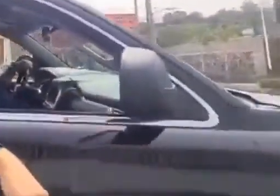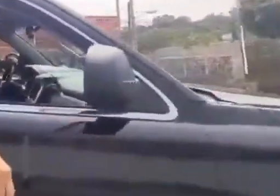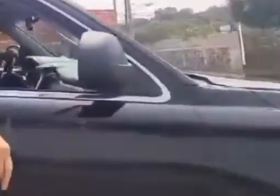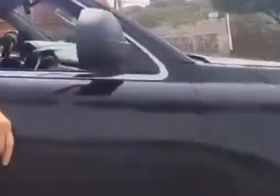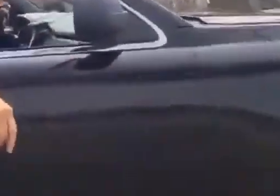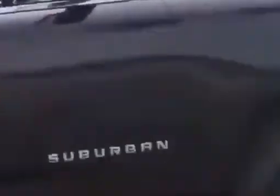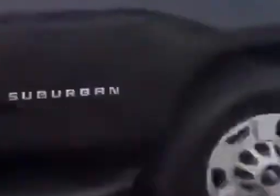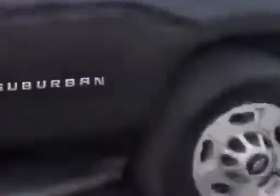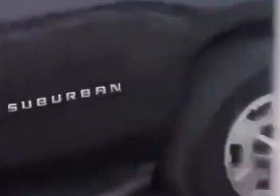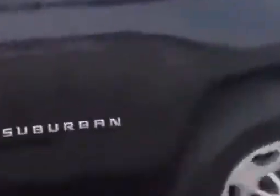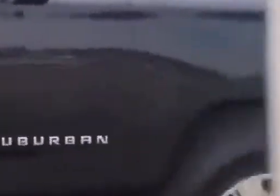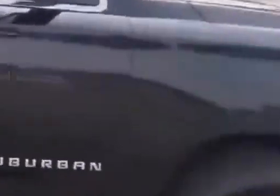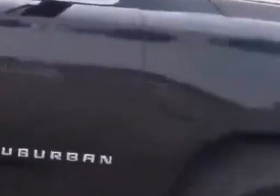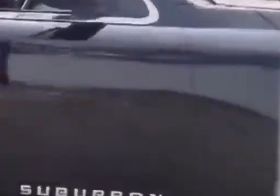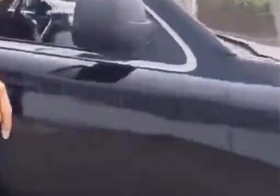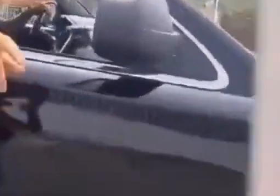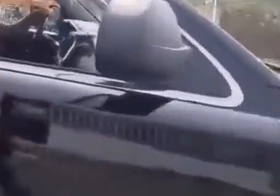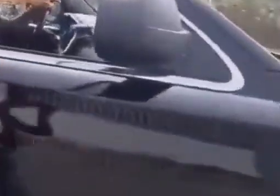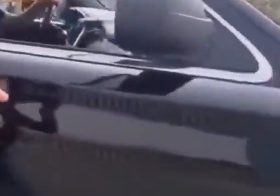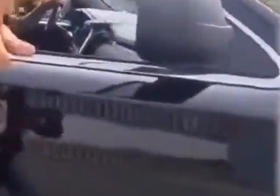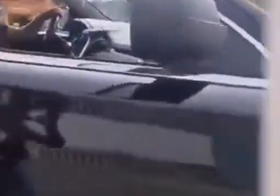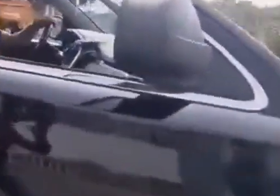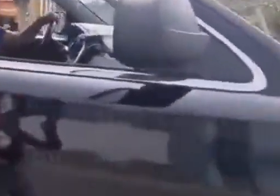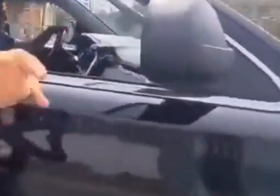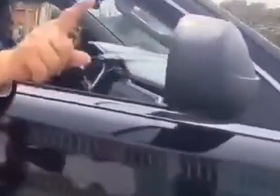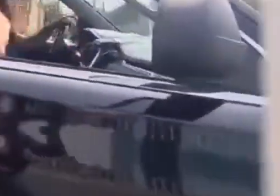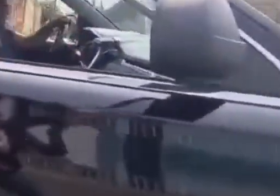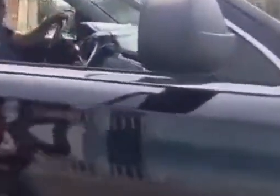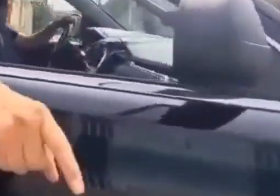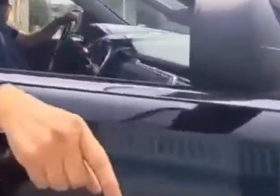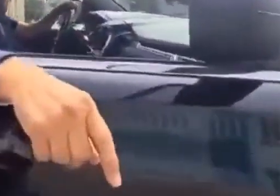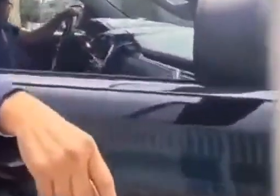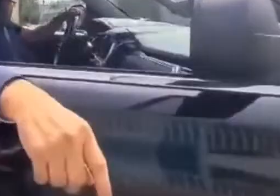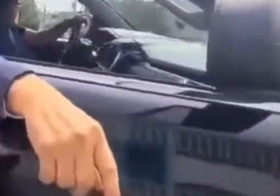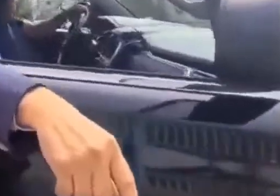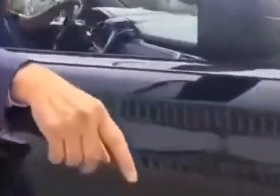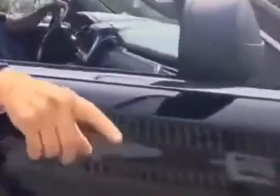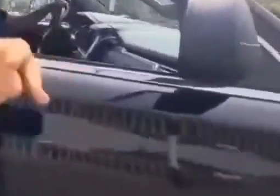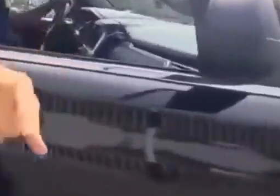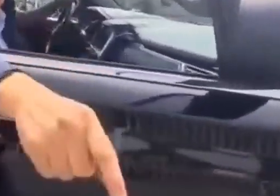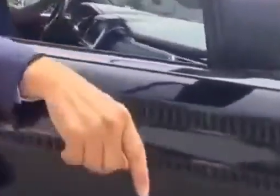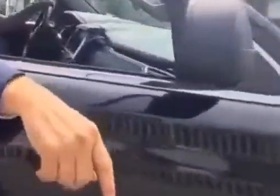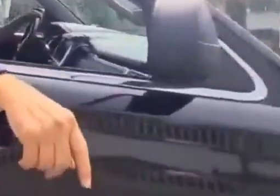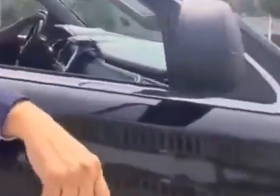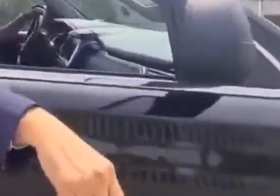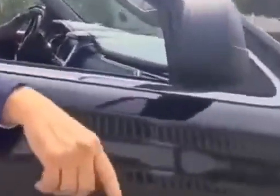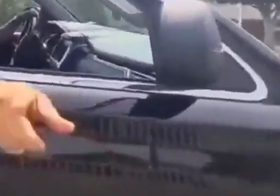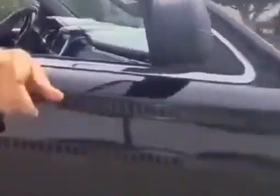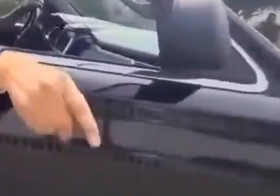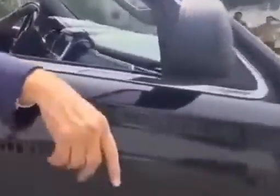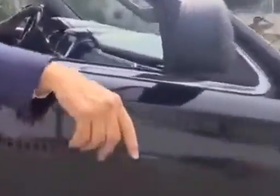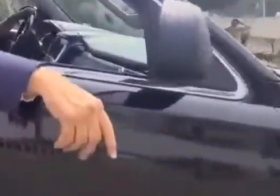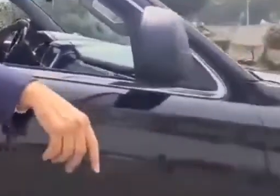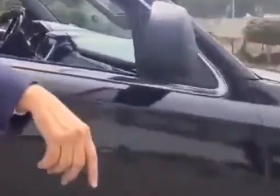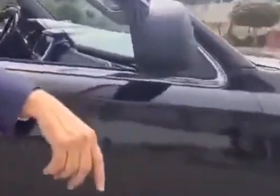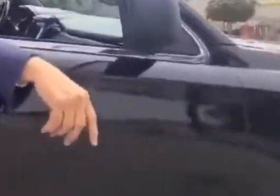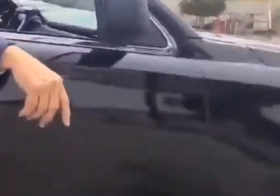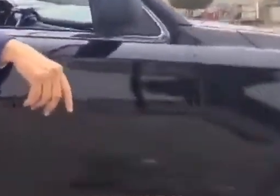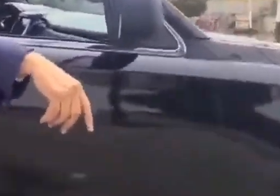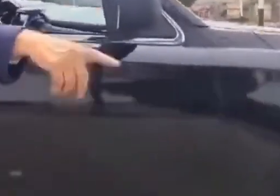te llamas tú? Miguel Ángel Ricardo Miki Noticias, señor. Un saludo con Miguel Ángel, tu